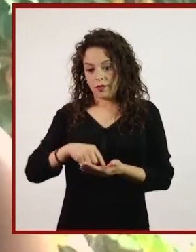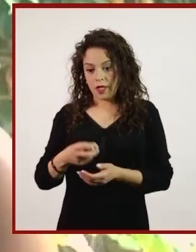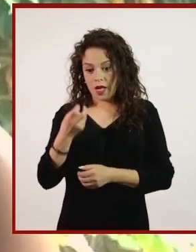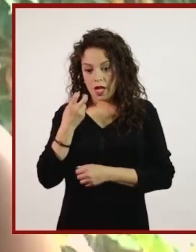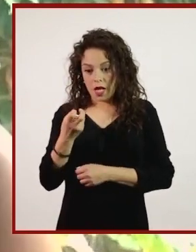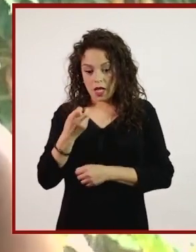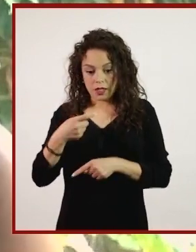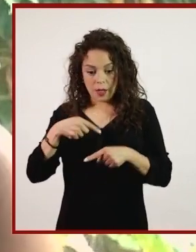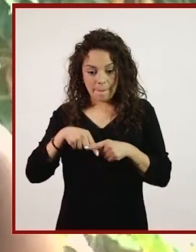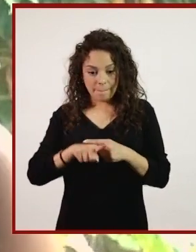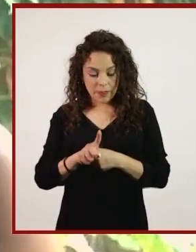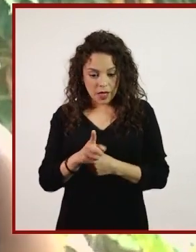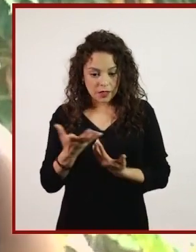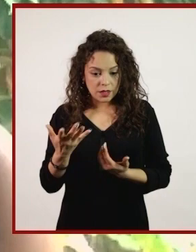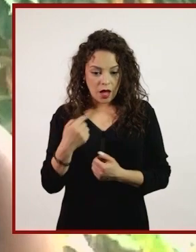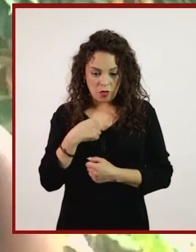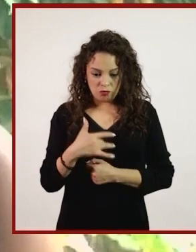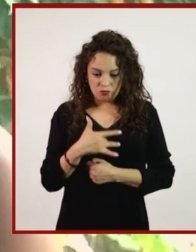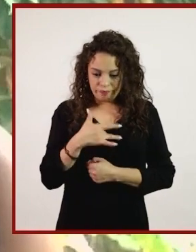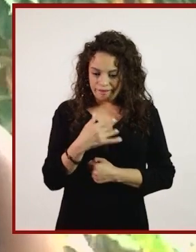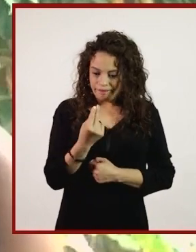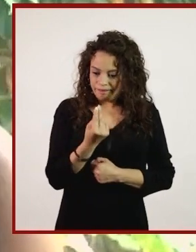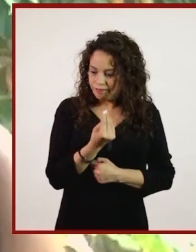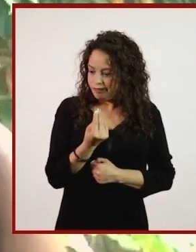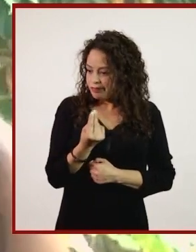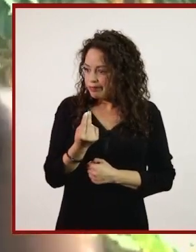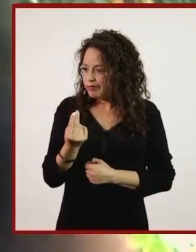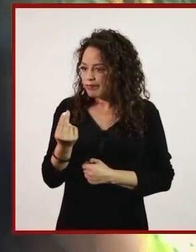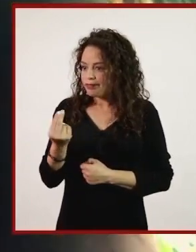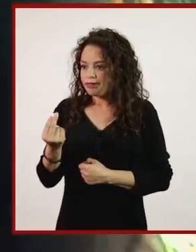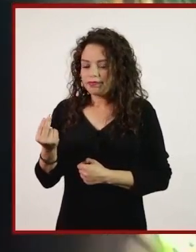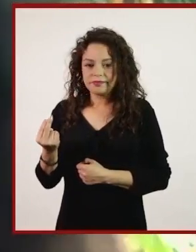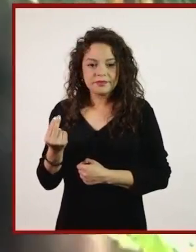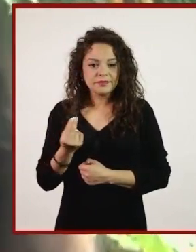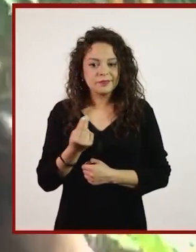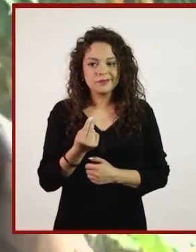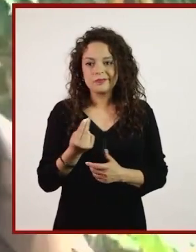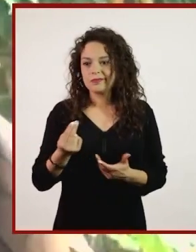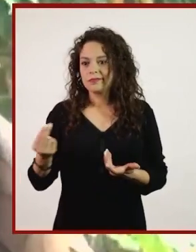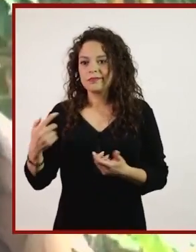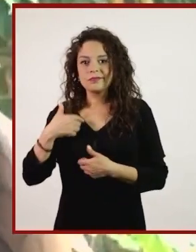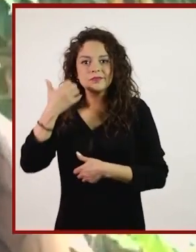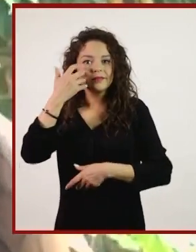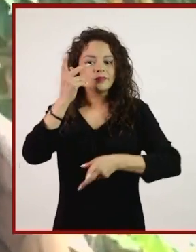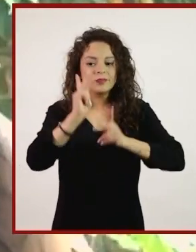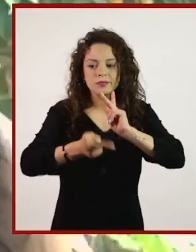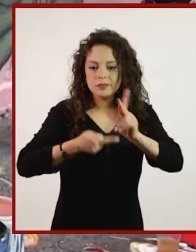Y creo que, o sea, partiendo de esta necesidad de querer como